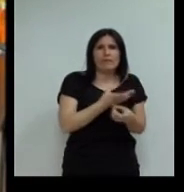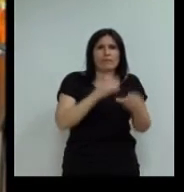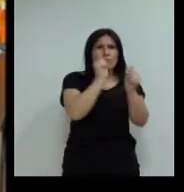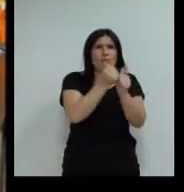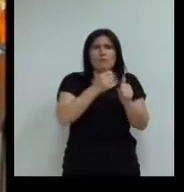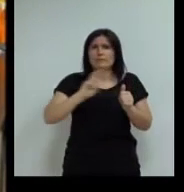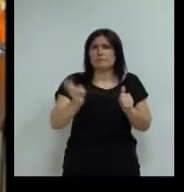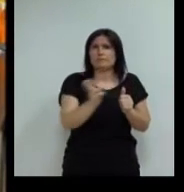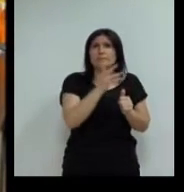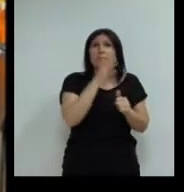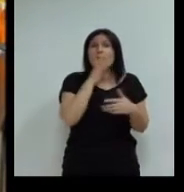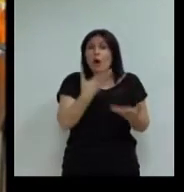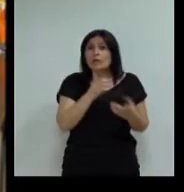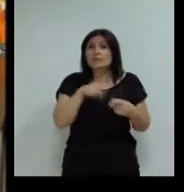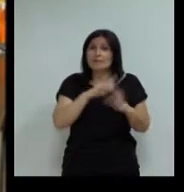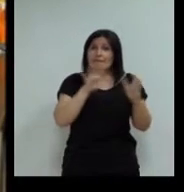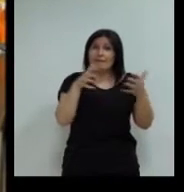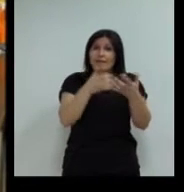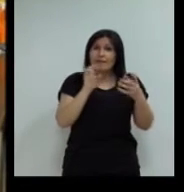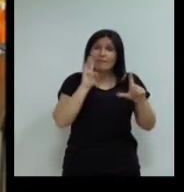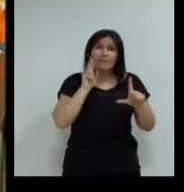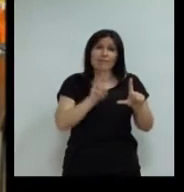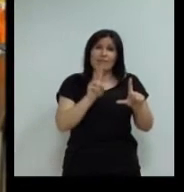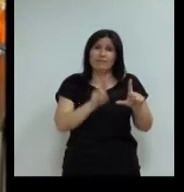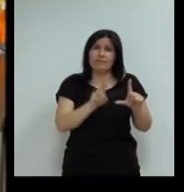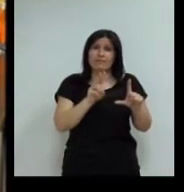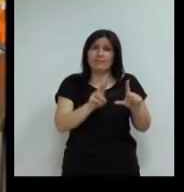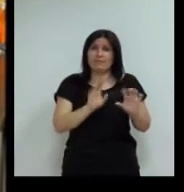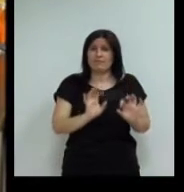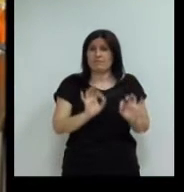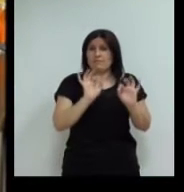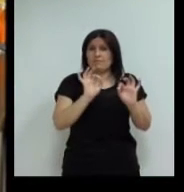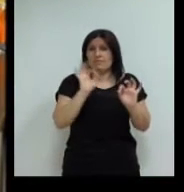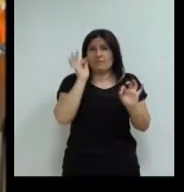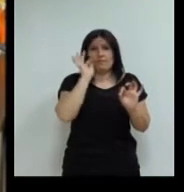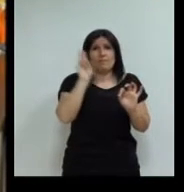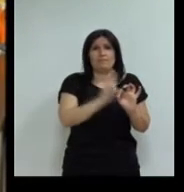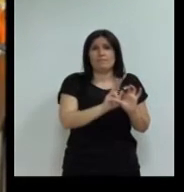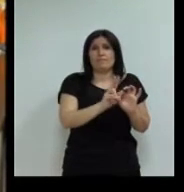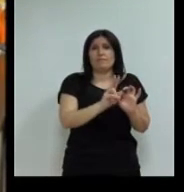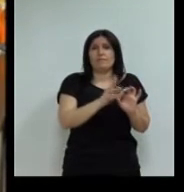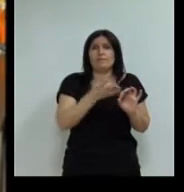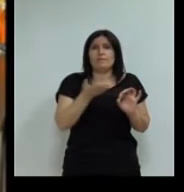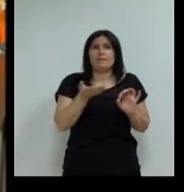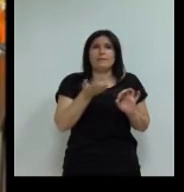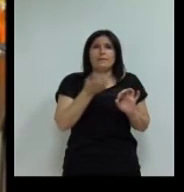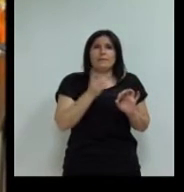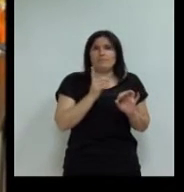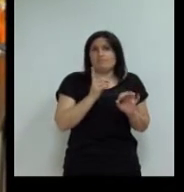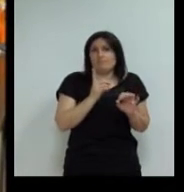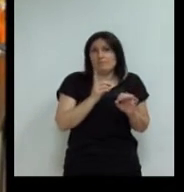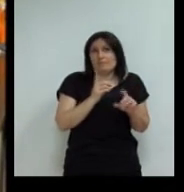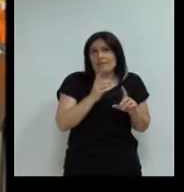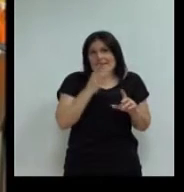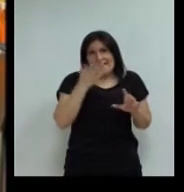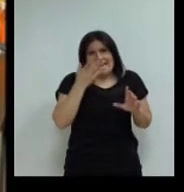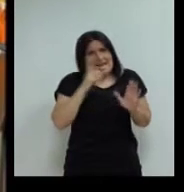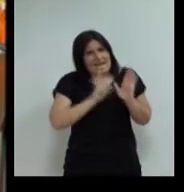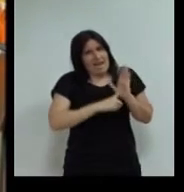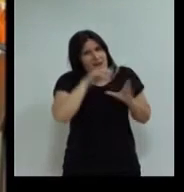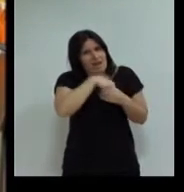ahora mismo el consumo online de películas, consumo legal de películas online, estamos